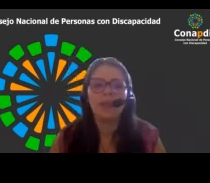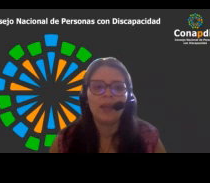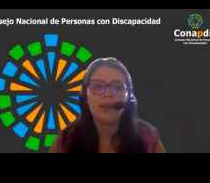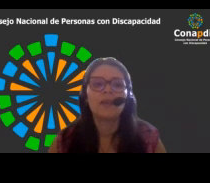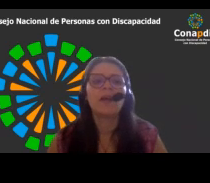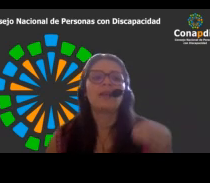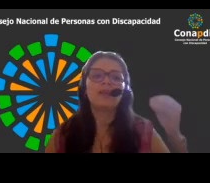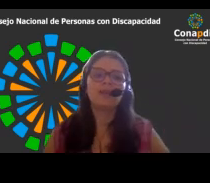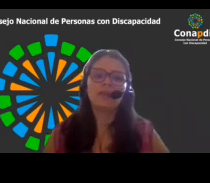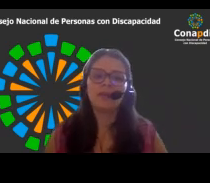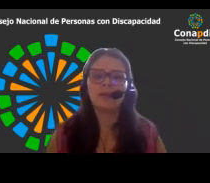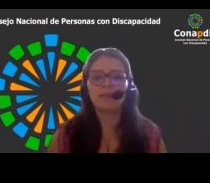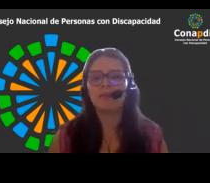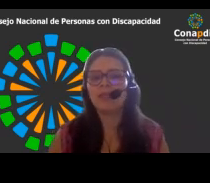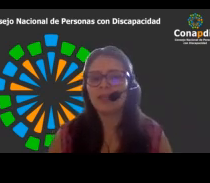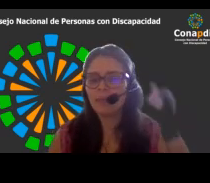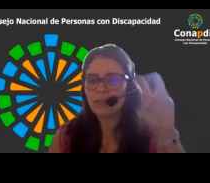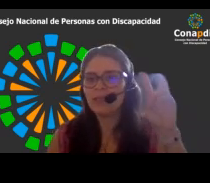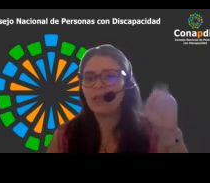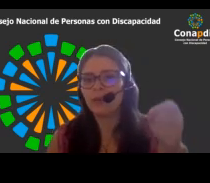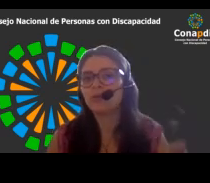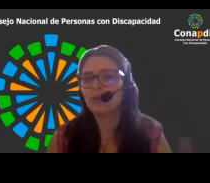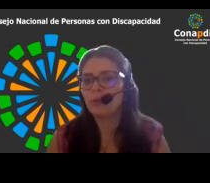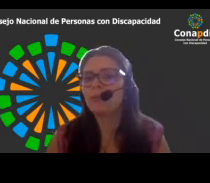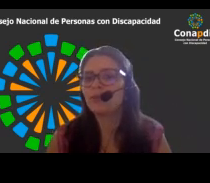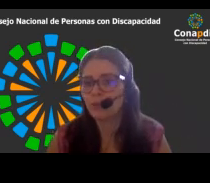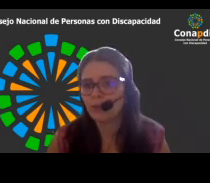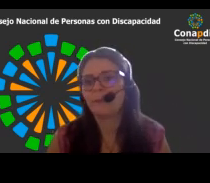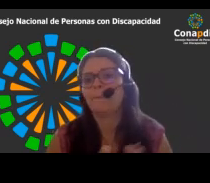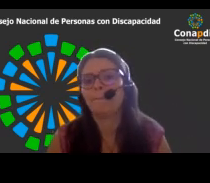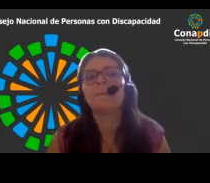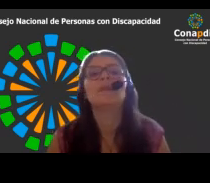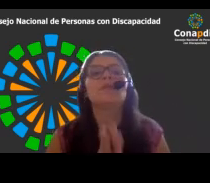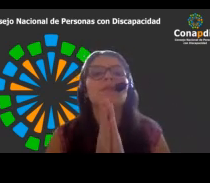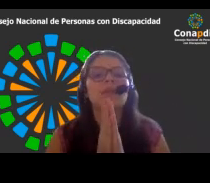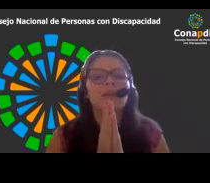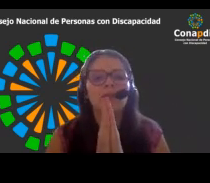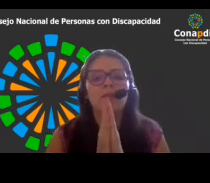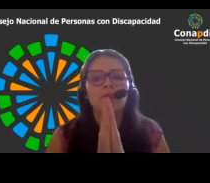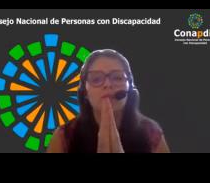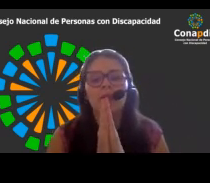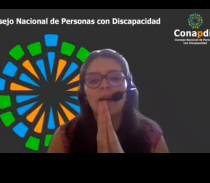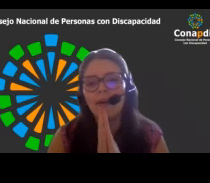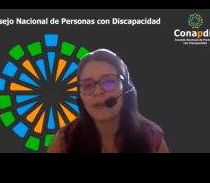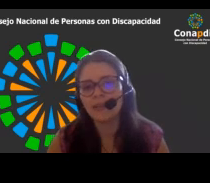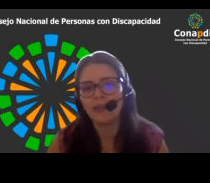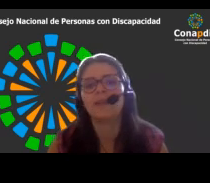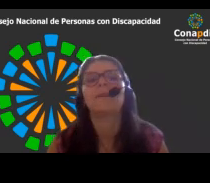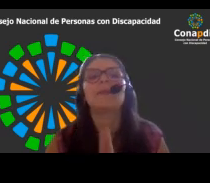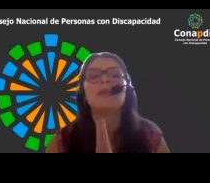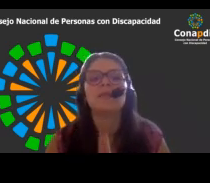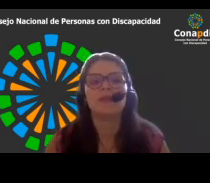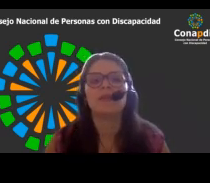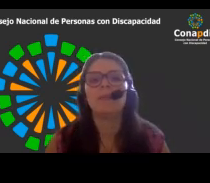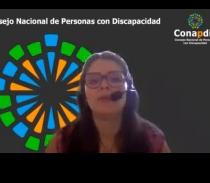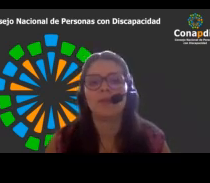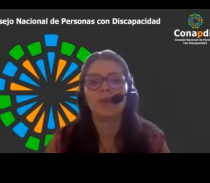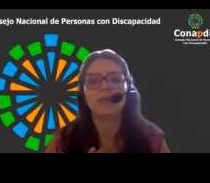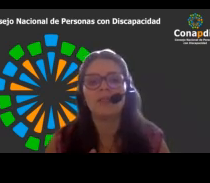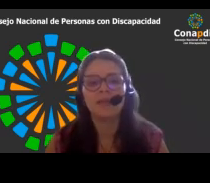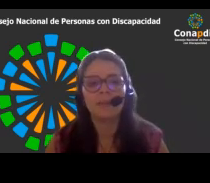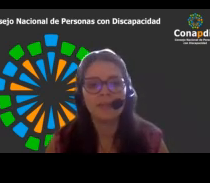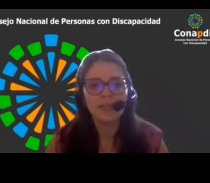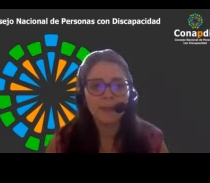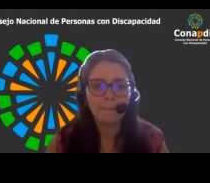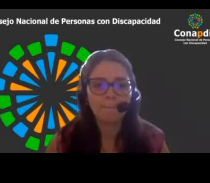Por qué antes de ser discapacitados soy persona Entonces que se nos grabe bastante se dice